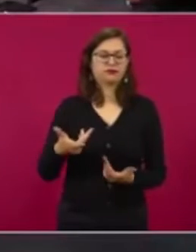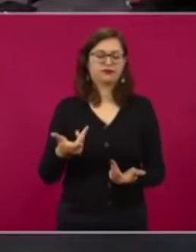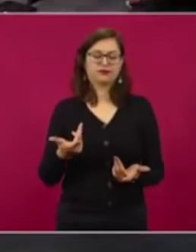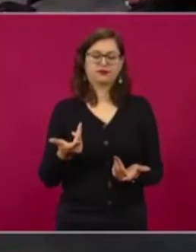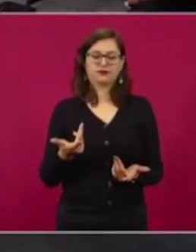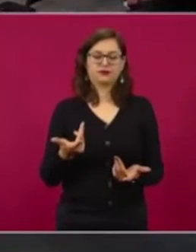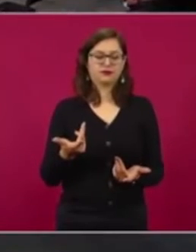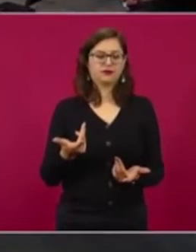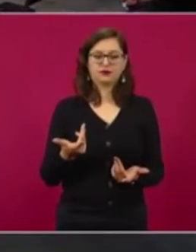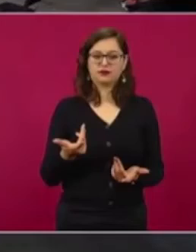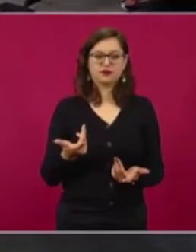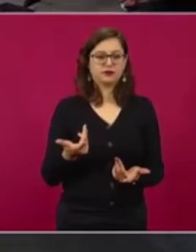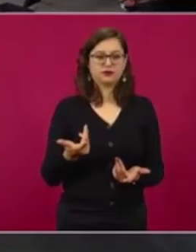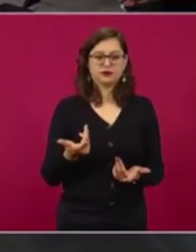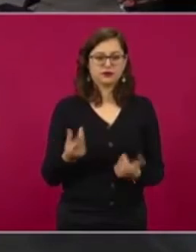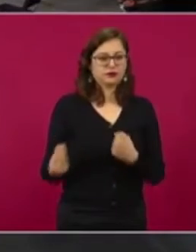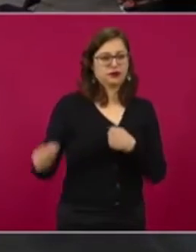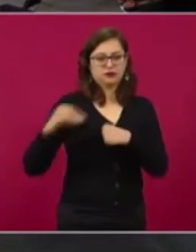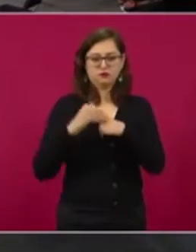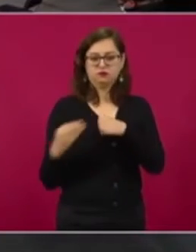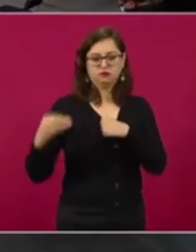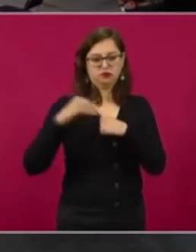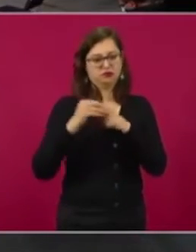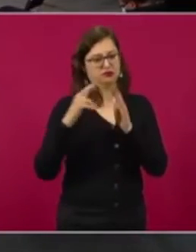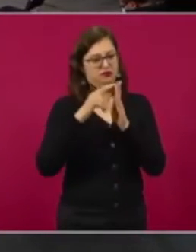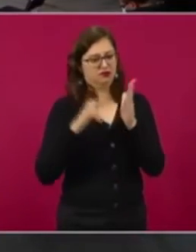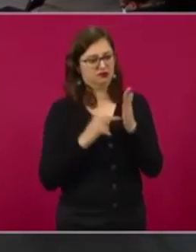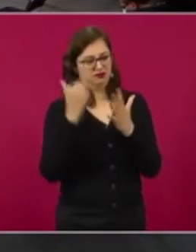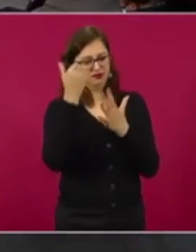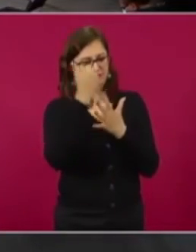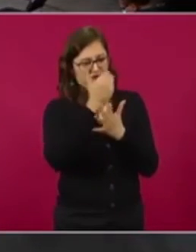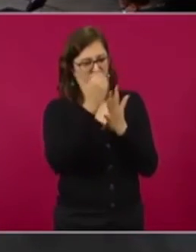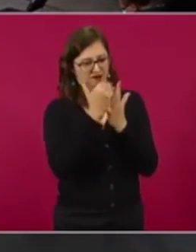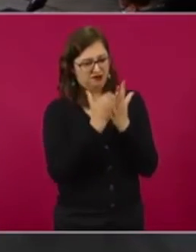y les están imponiendo condiciones